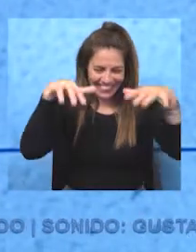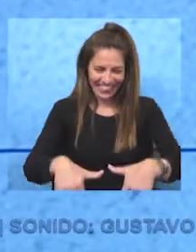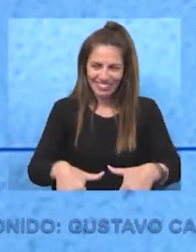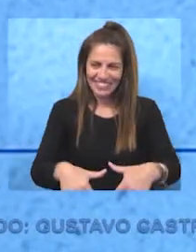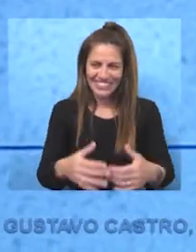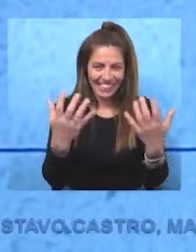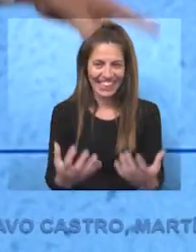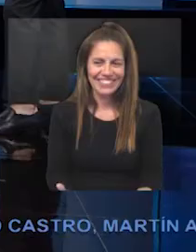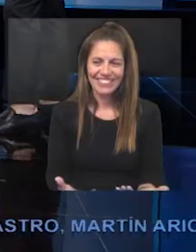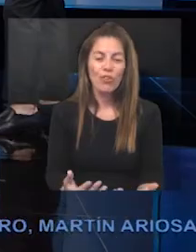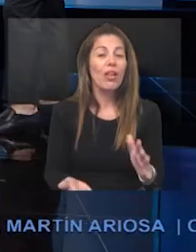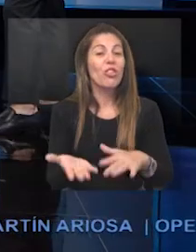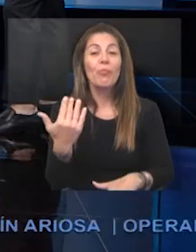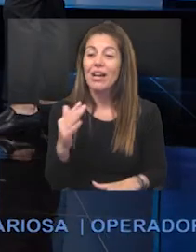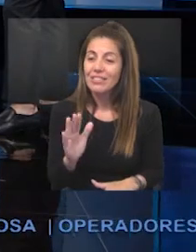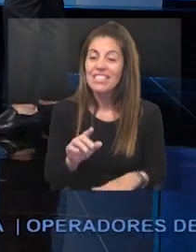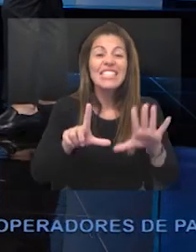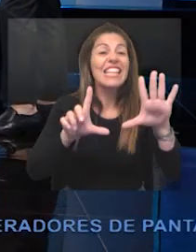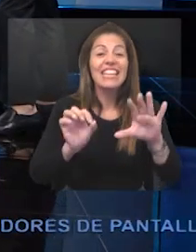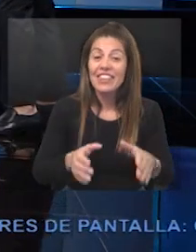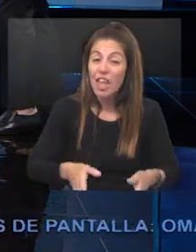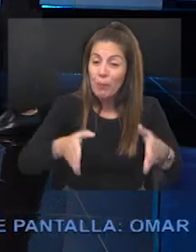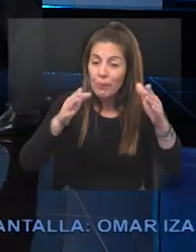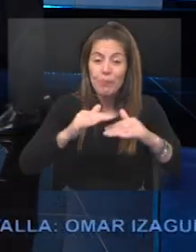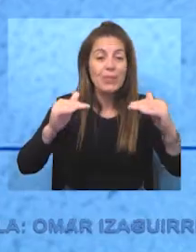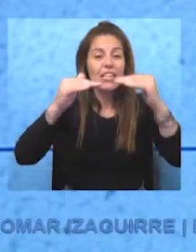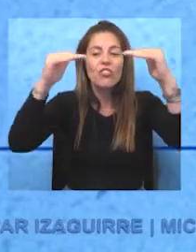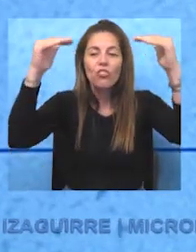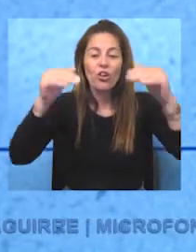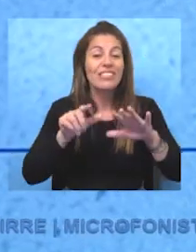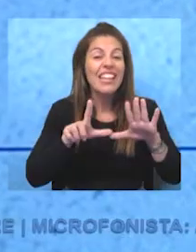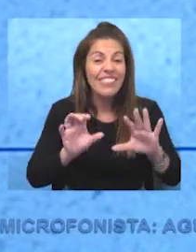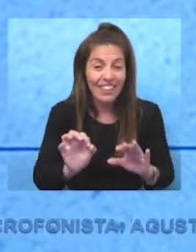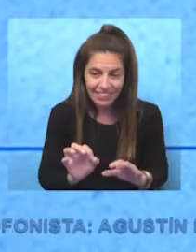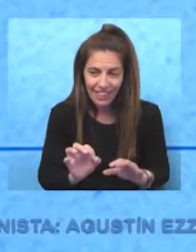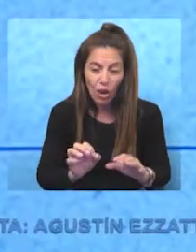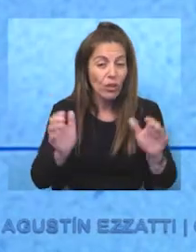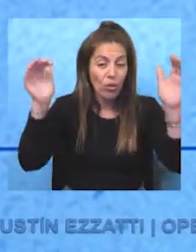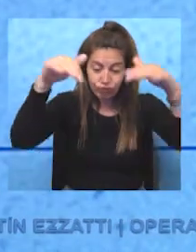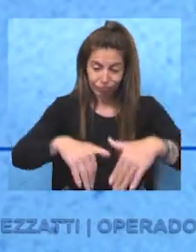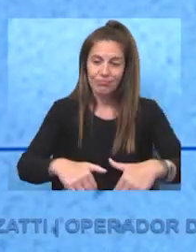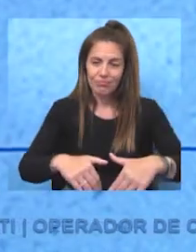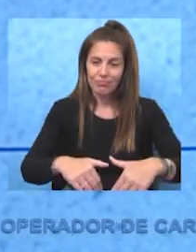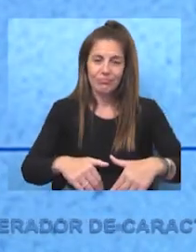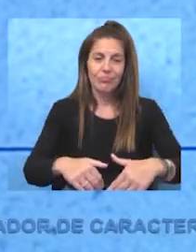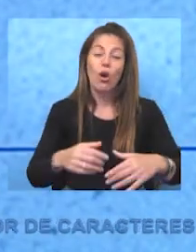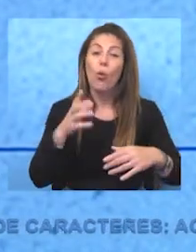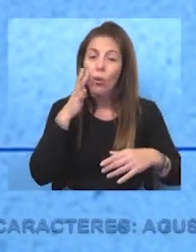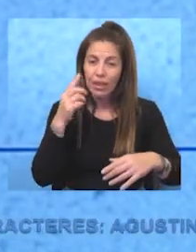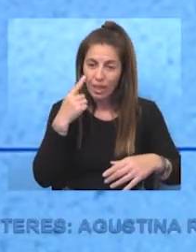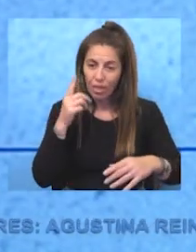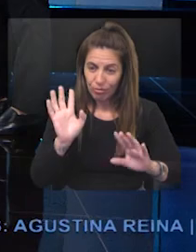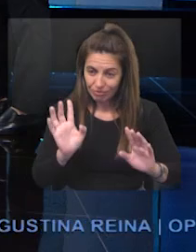te cae Cuanto más son 70 pisos 70 pisos de transformaciones cuando eso caiga arriba ojo